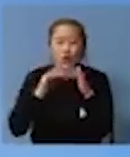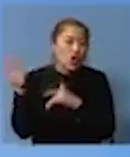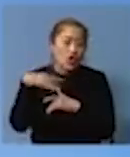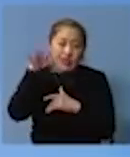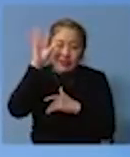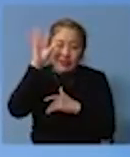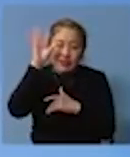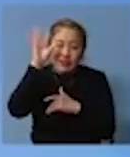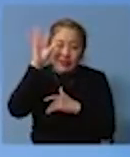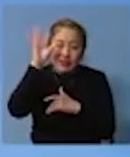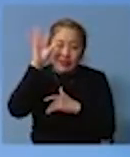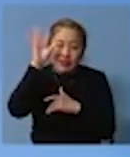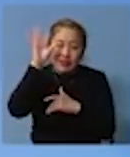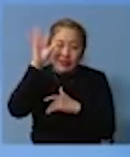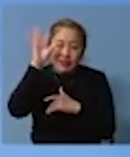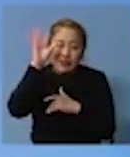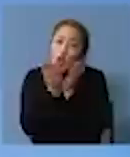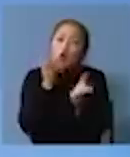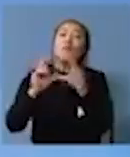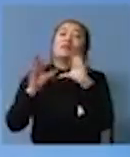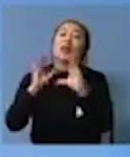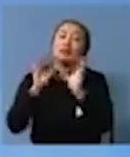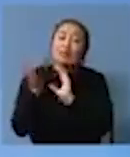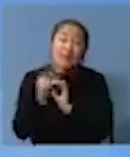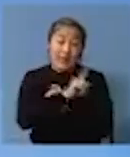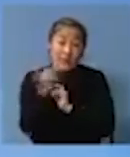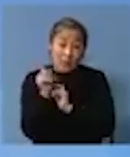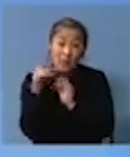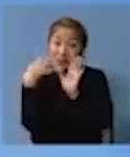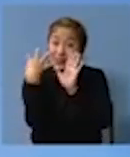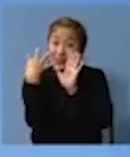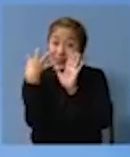el mundo. Por eso lo tratamos aquí. ¿Qué es lo que veíamos?